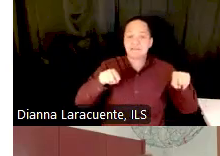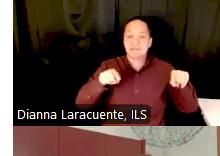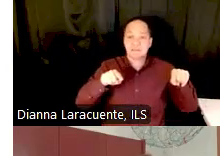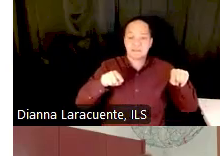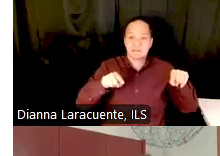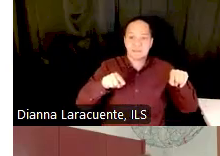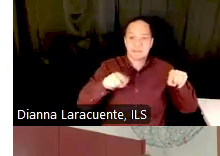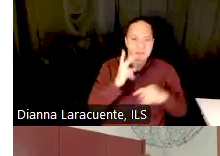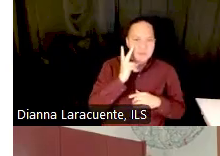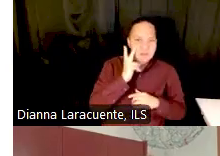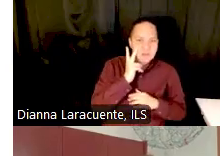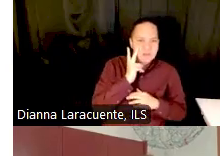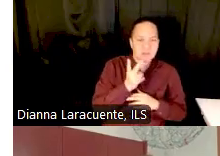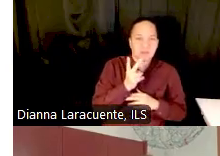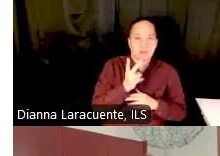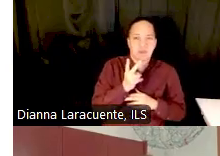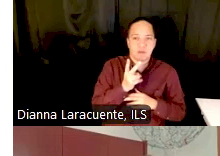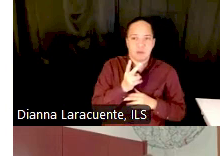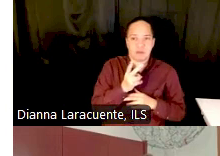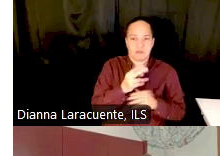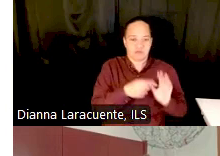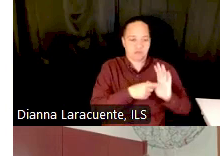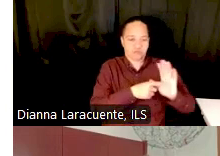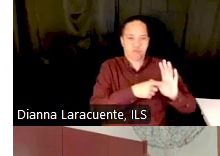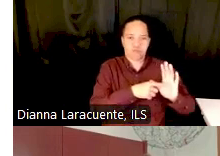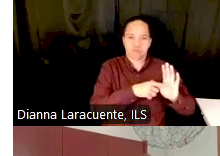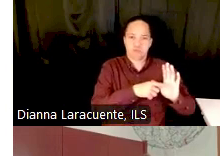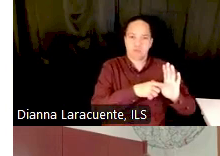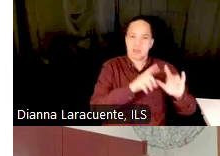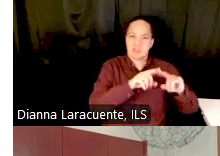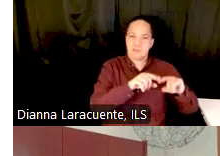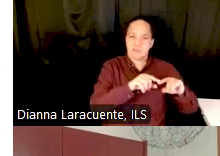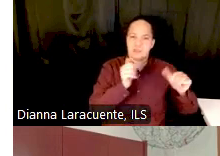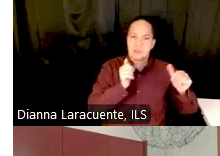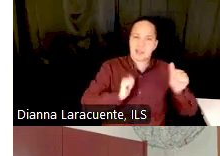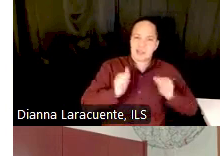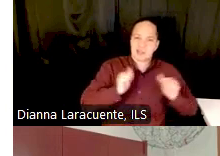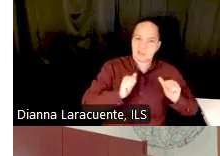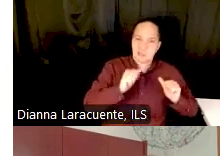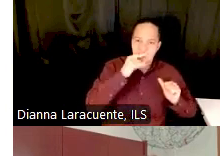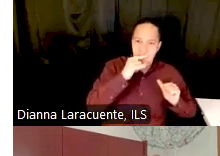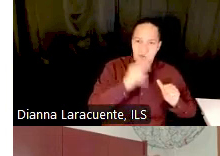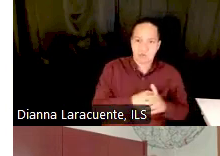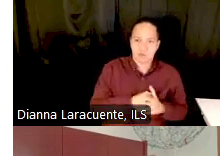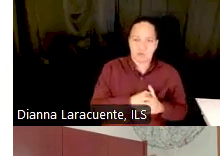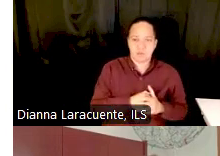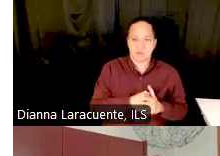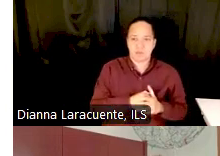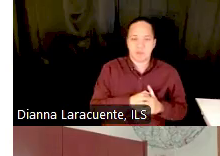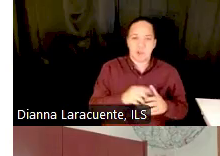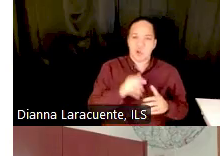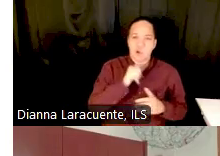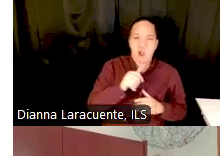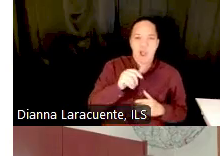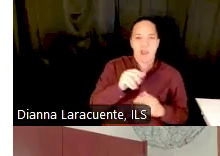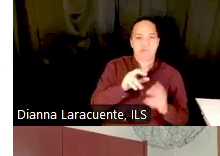Se ve que los síntomas fluctúan según la actividad que está haciendo el niño. A veces dicen que es bipolar porque hace